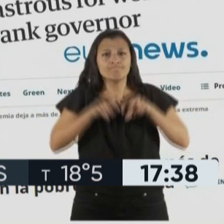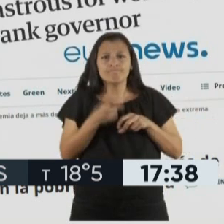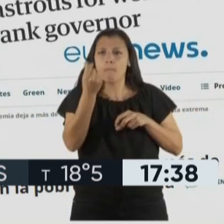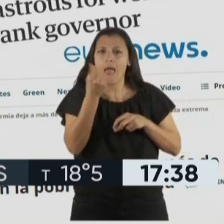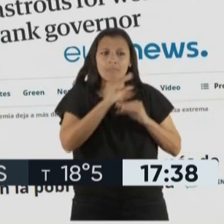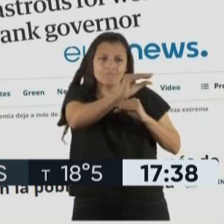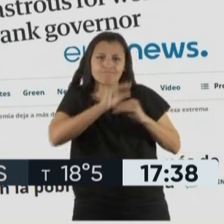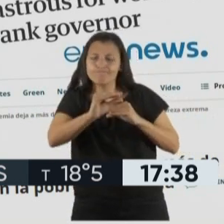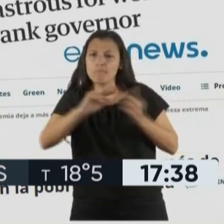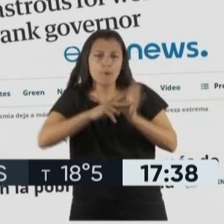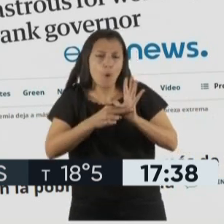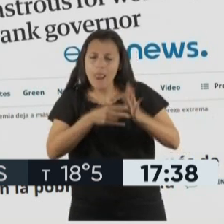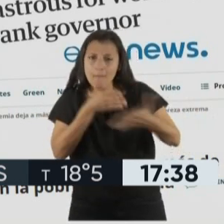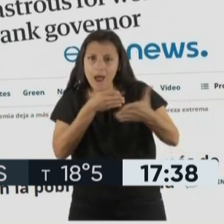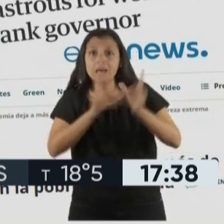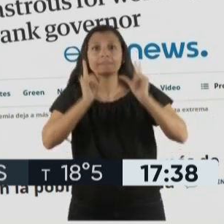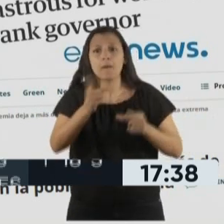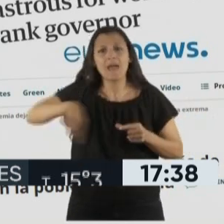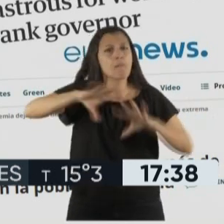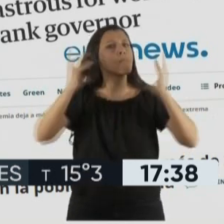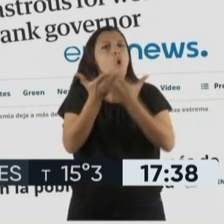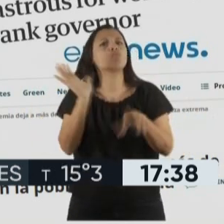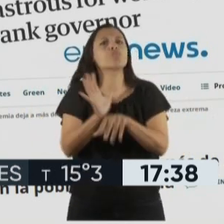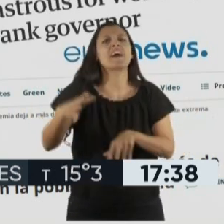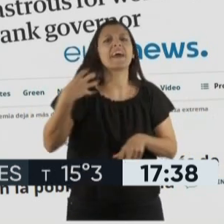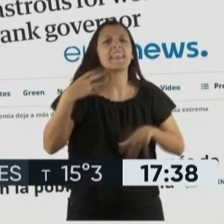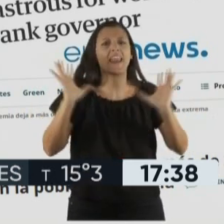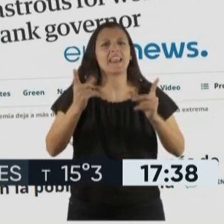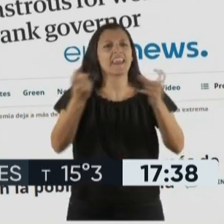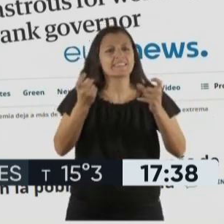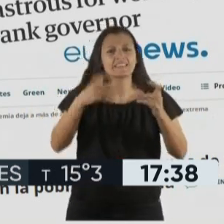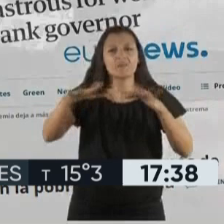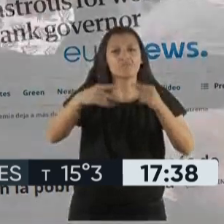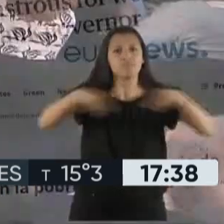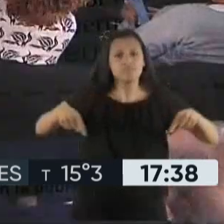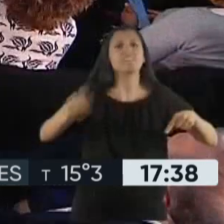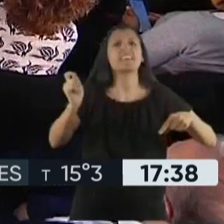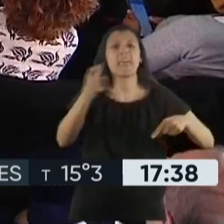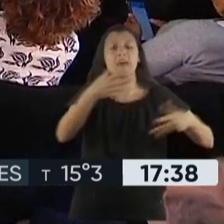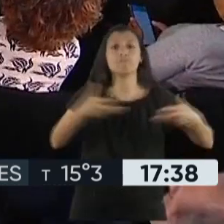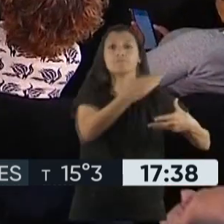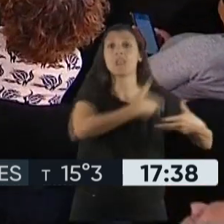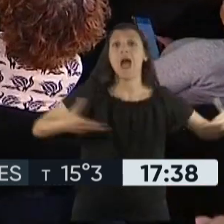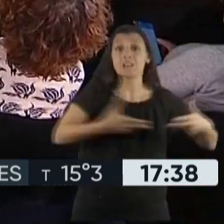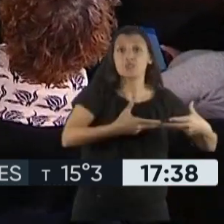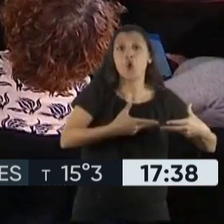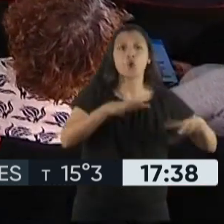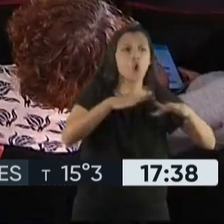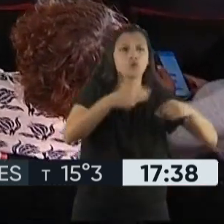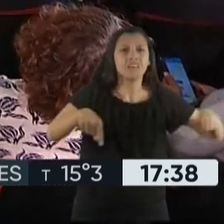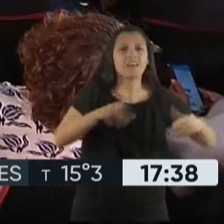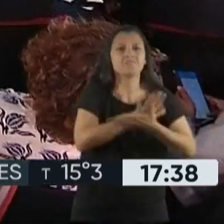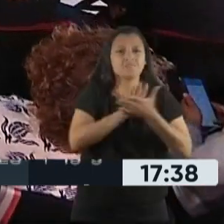ingresos y con la necesidad de acciones por parte de los estados para evitar un mundo en donde haya